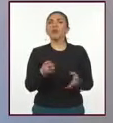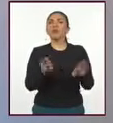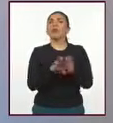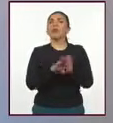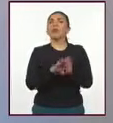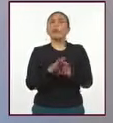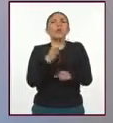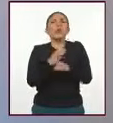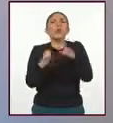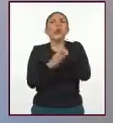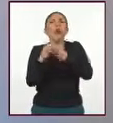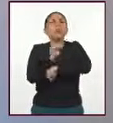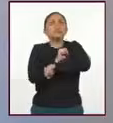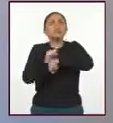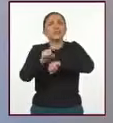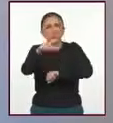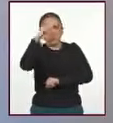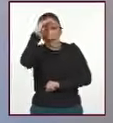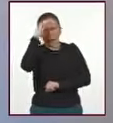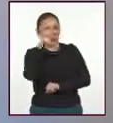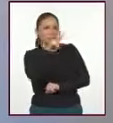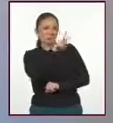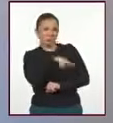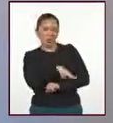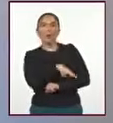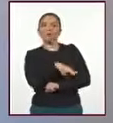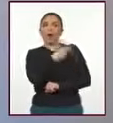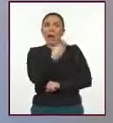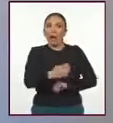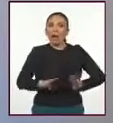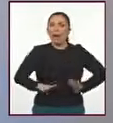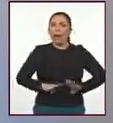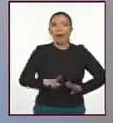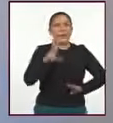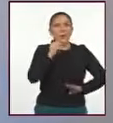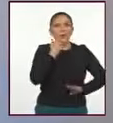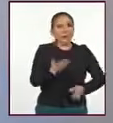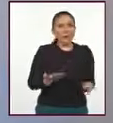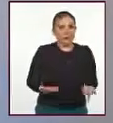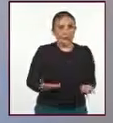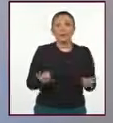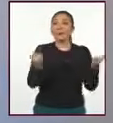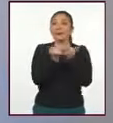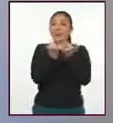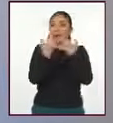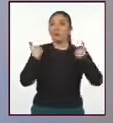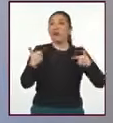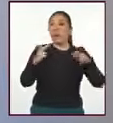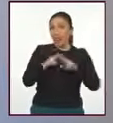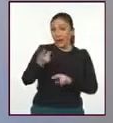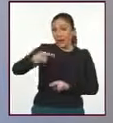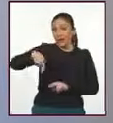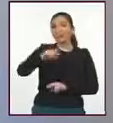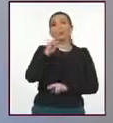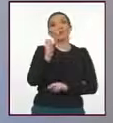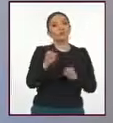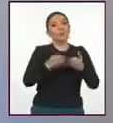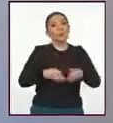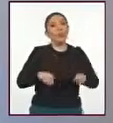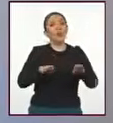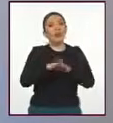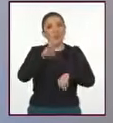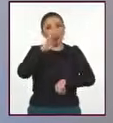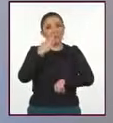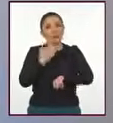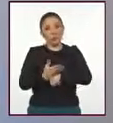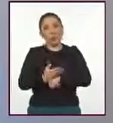puede identificar que hay algo que no es adecuado. Ahora bien, los docentes pues tienen un papel fundamental ahí en